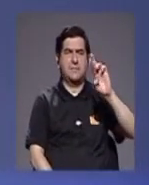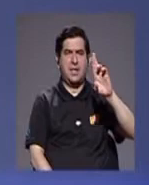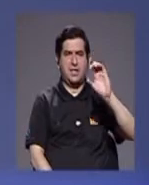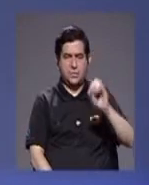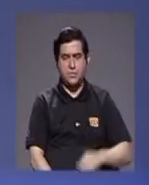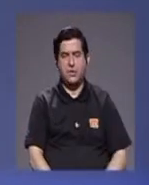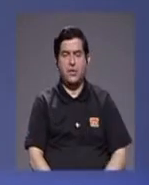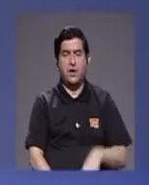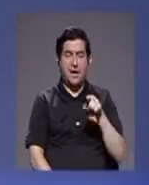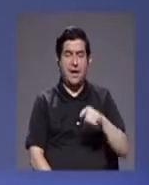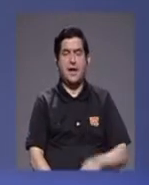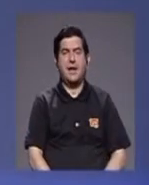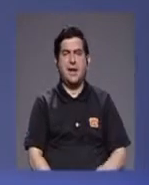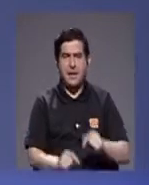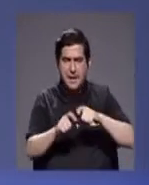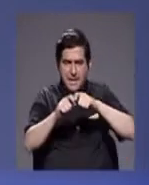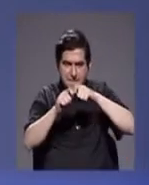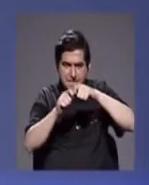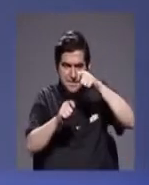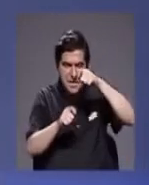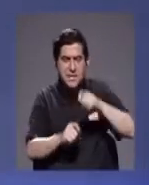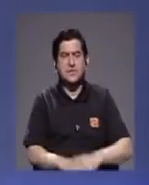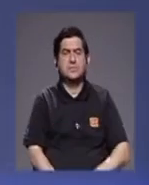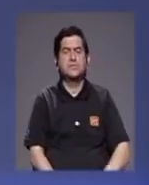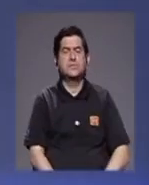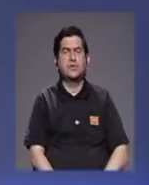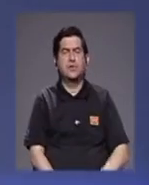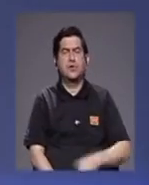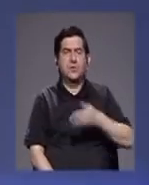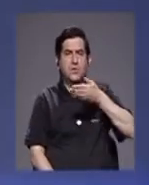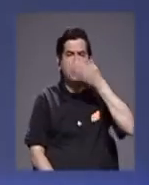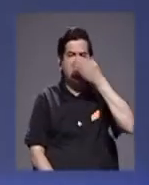de oxígeno en la sangre y que se pone, creo que en el dedo